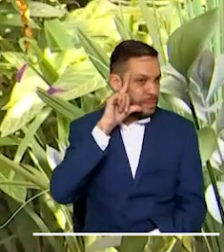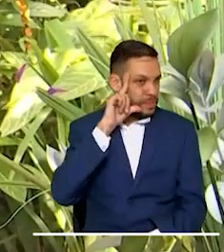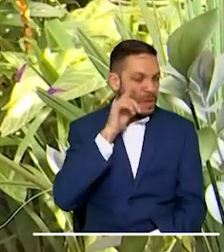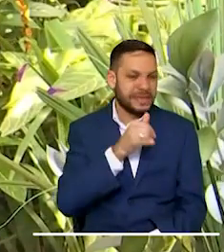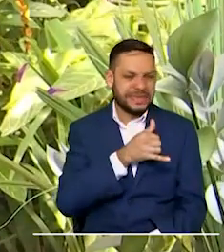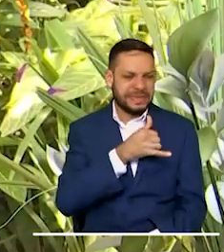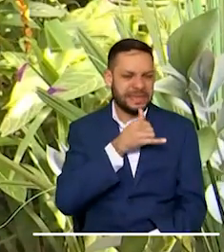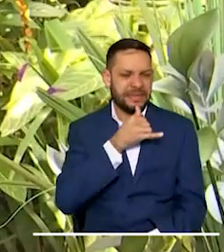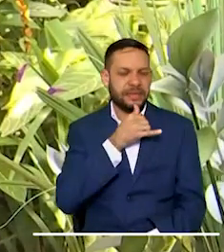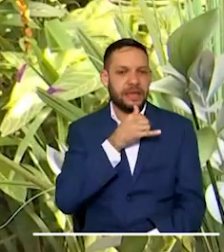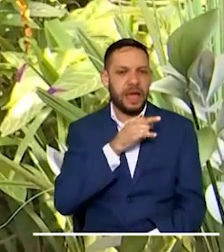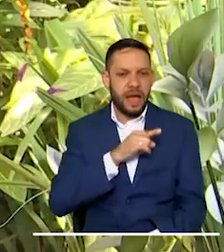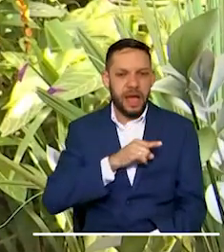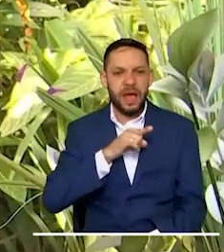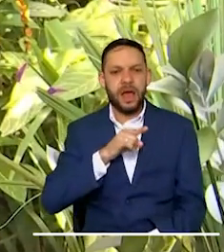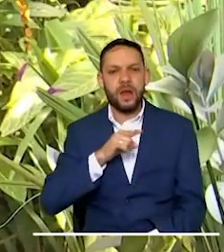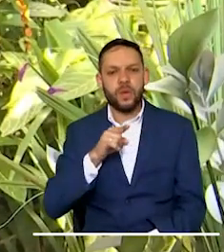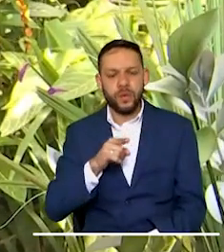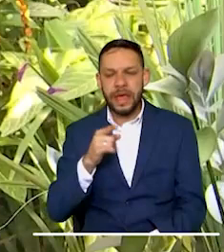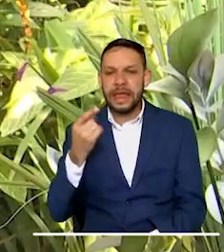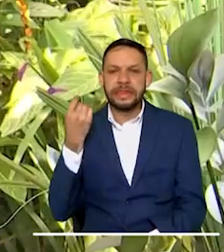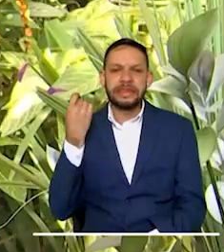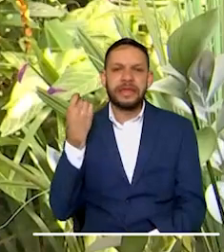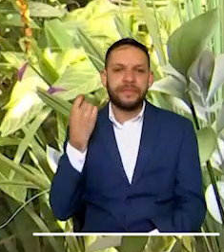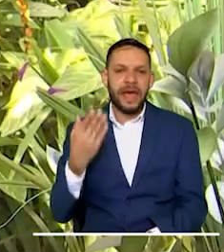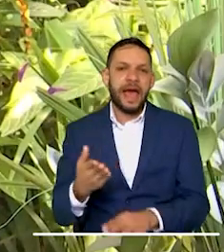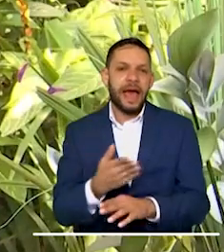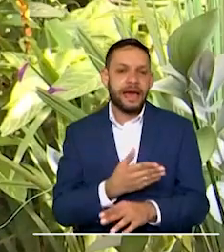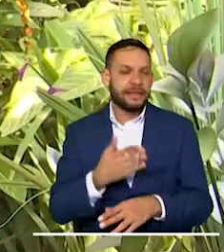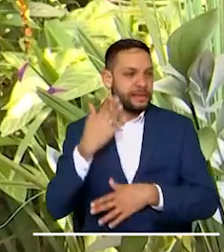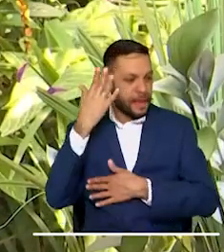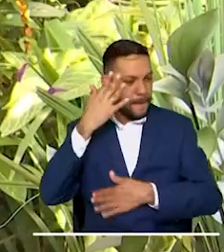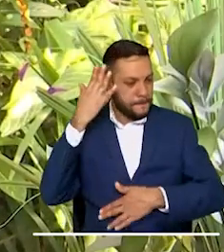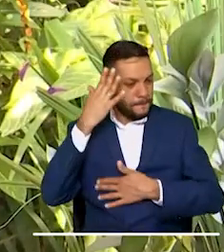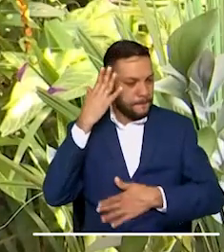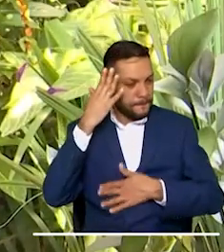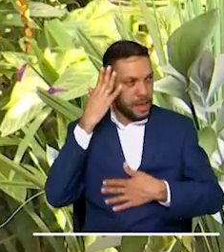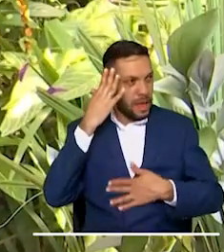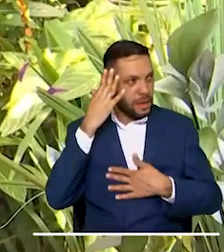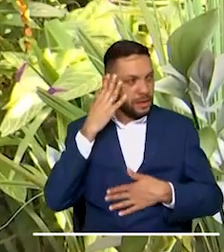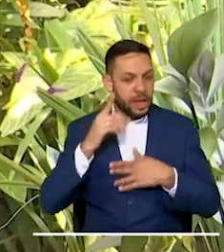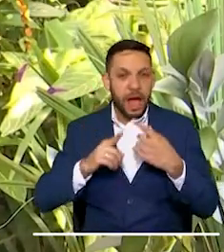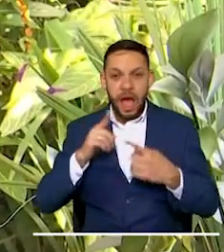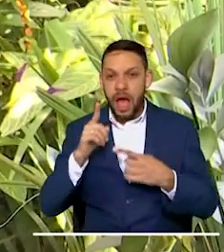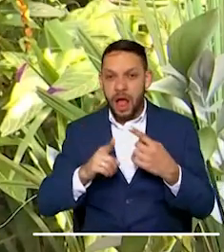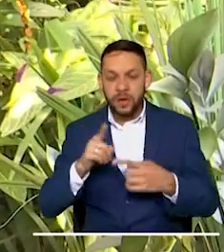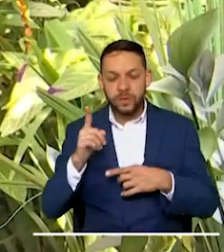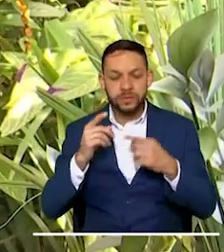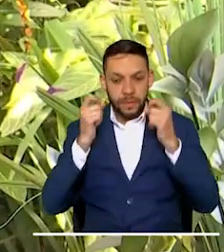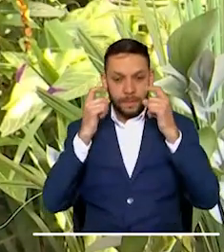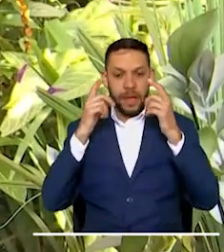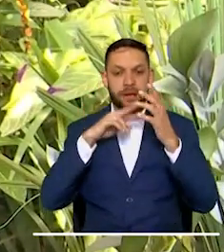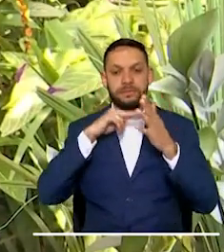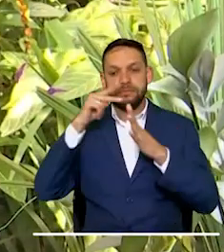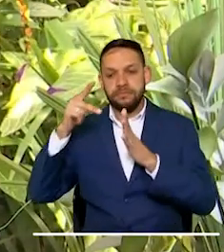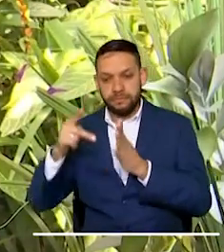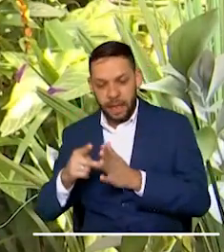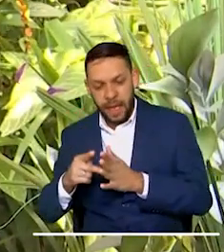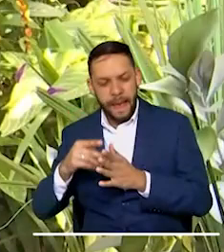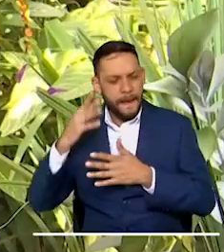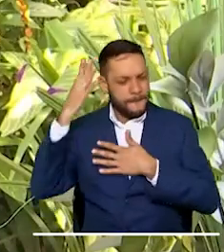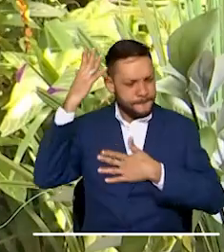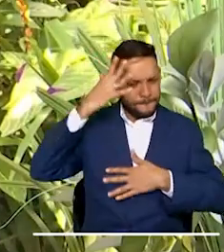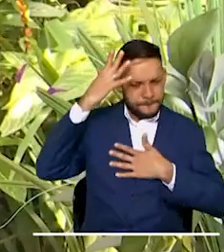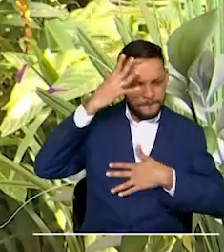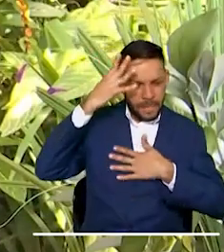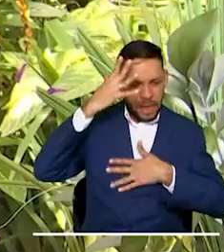es muy delicado porque primero tienen que bañarse, entonces el paciente se levanta, no orina, se baña común y corriente como todos los